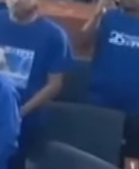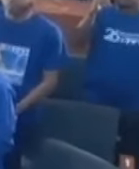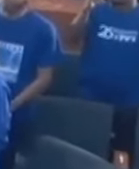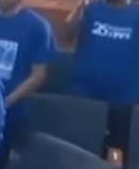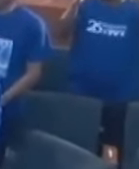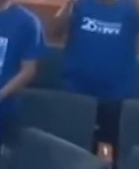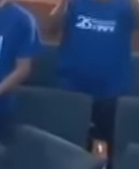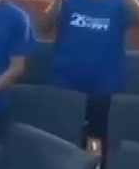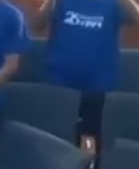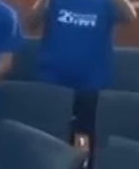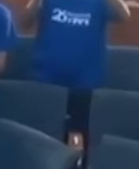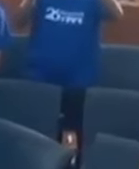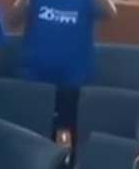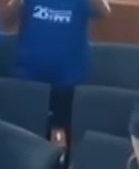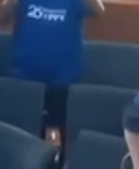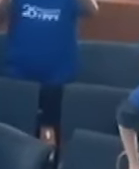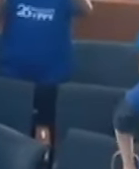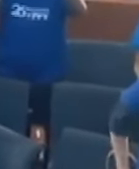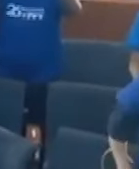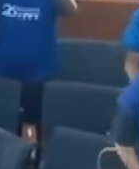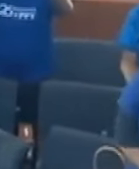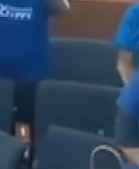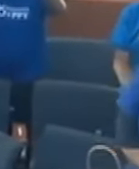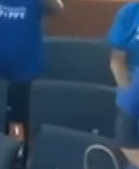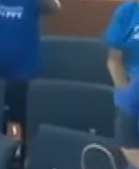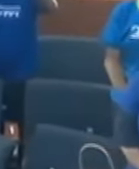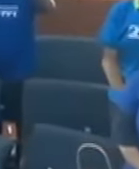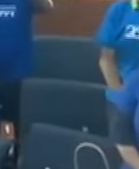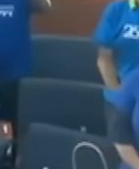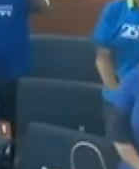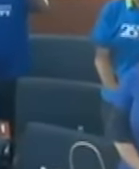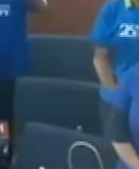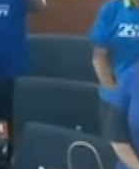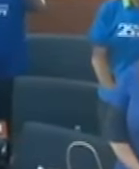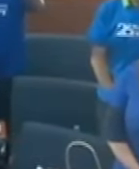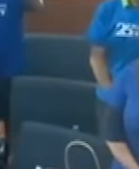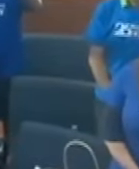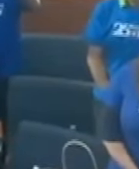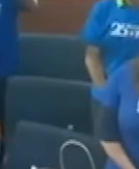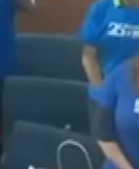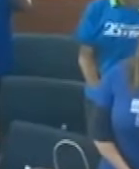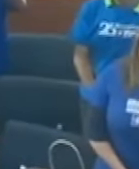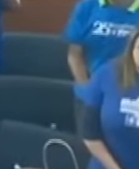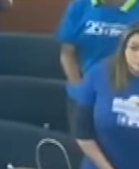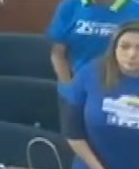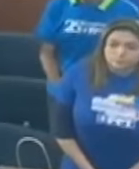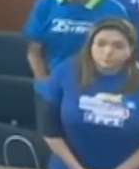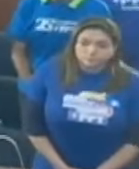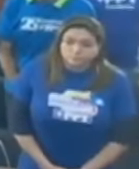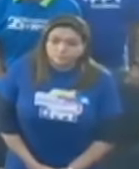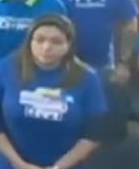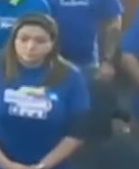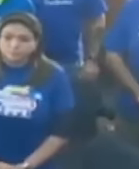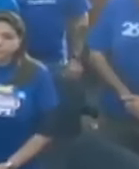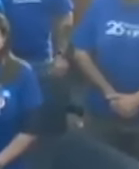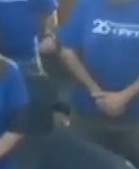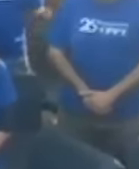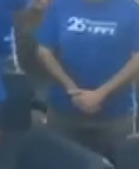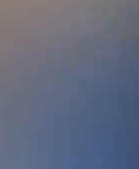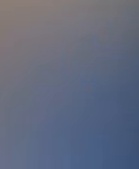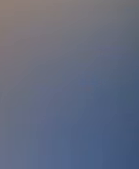todos y a todas. Estamos, bueno, en el